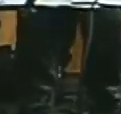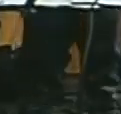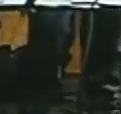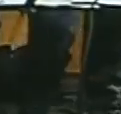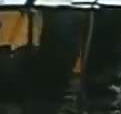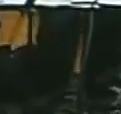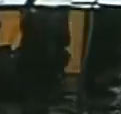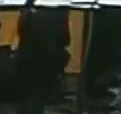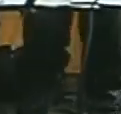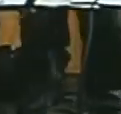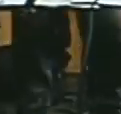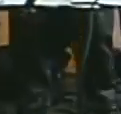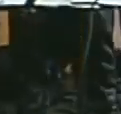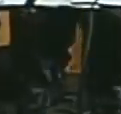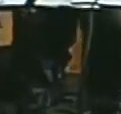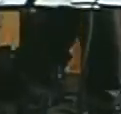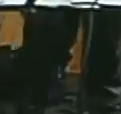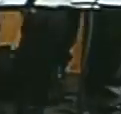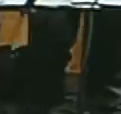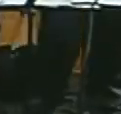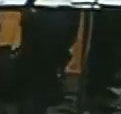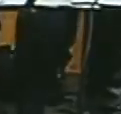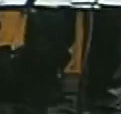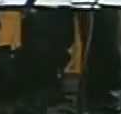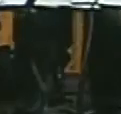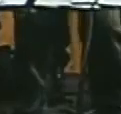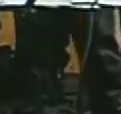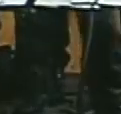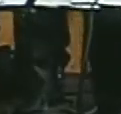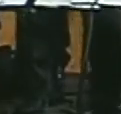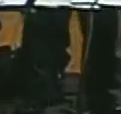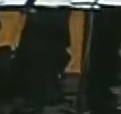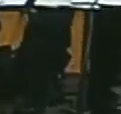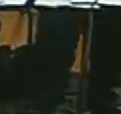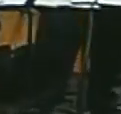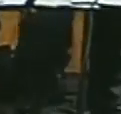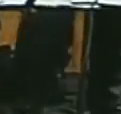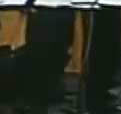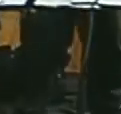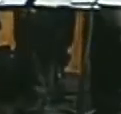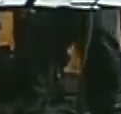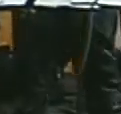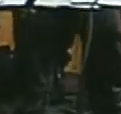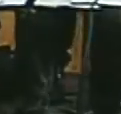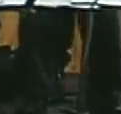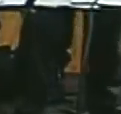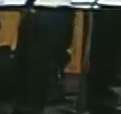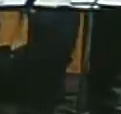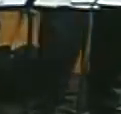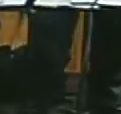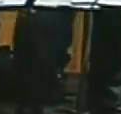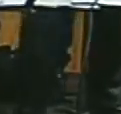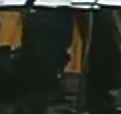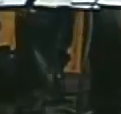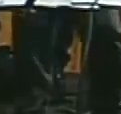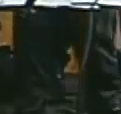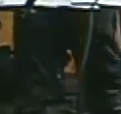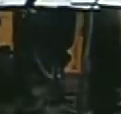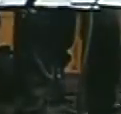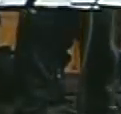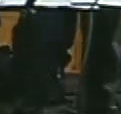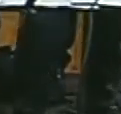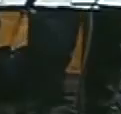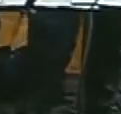Una atención de primera para todos por igual. Es que aquí fortalecemos lo político y social.